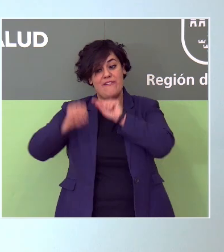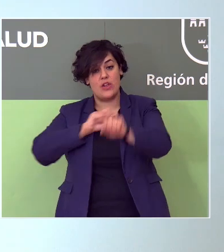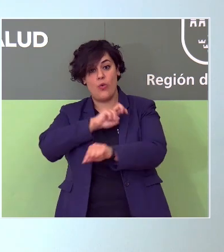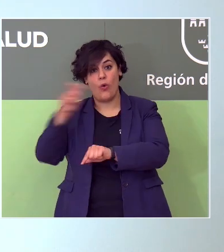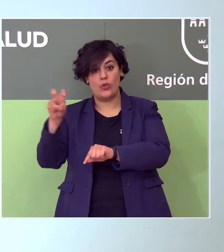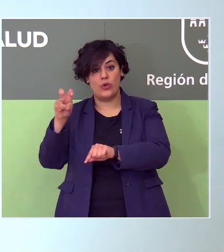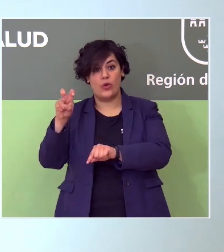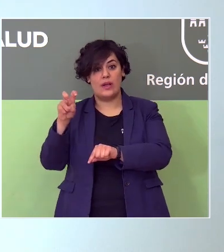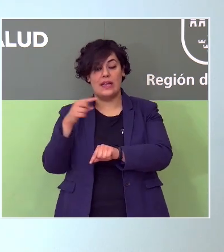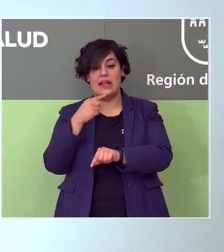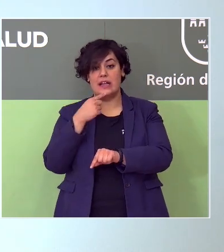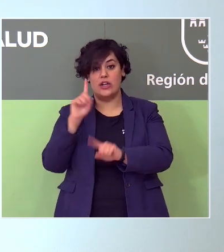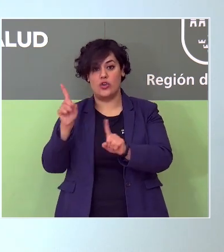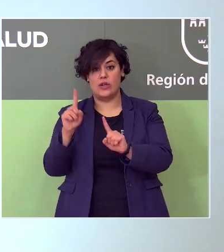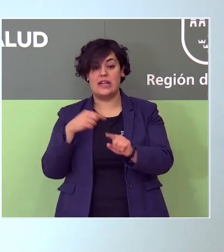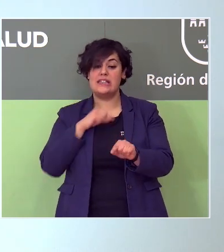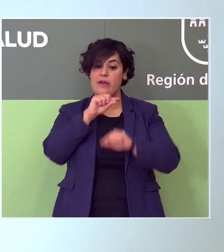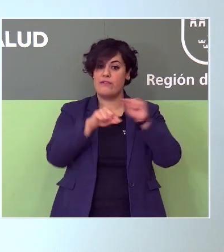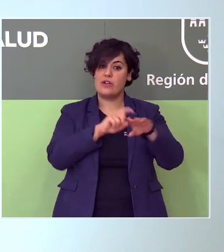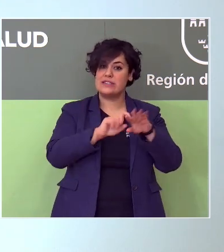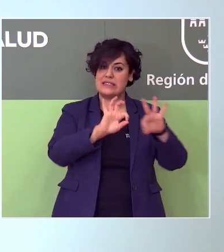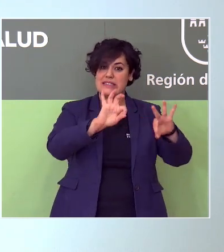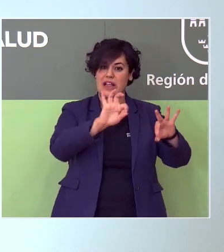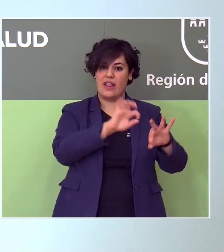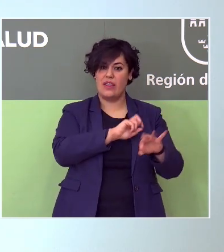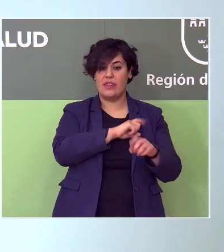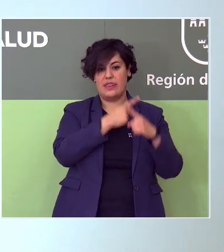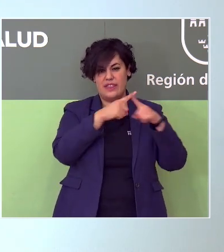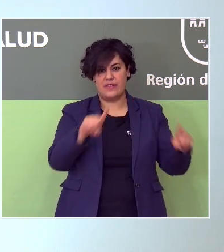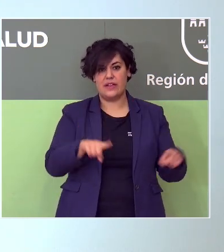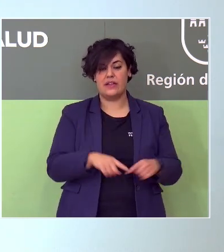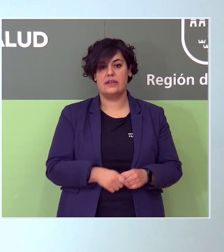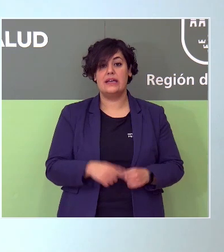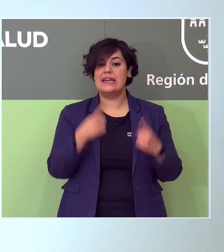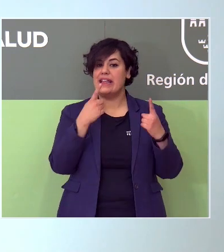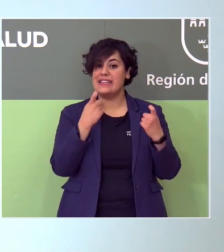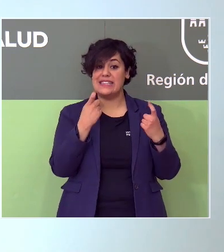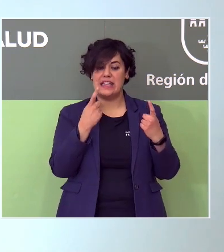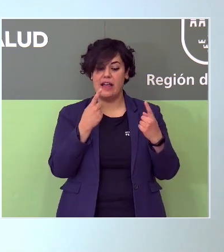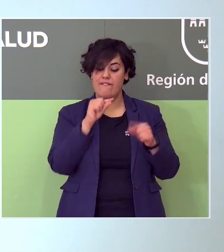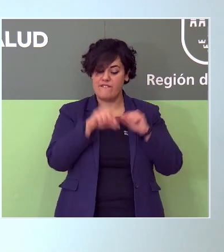que conocemos como DNA, que se pueden quedar de alguna manera anclados a la célula. Entonces es un virus que en principio tiene que desaparecer.